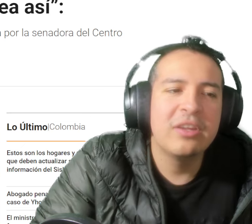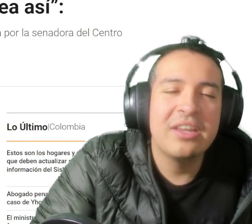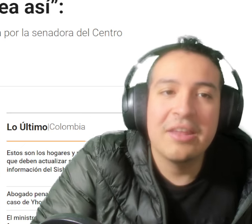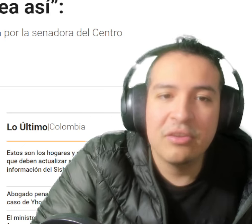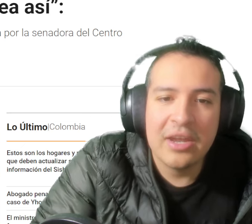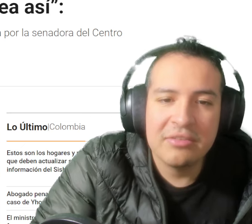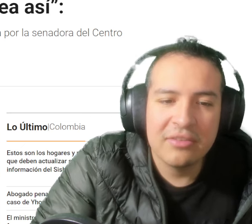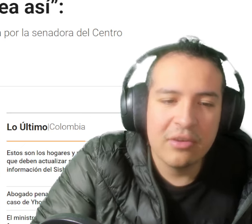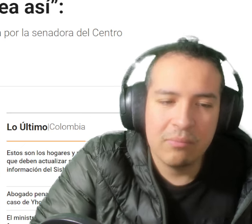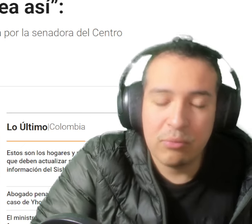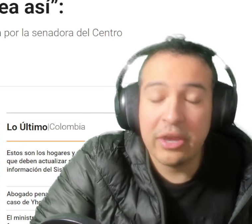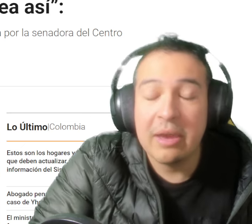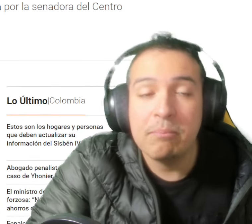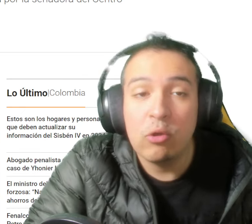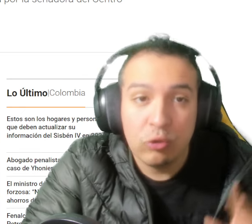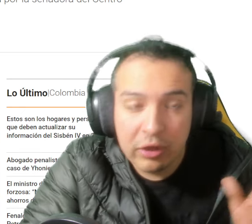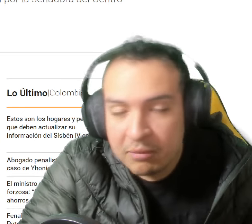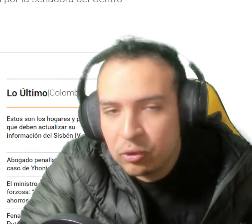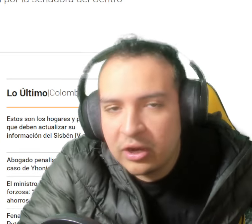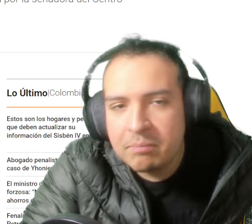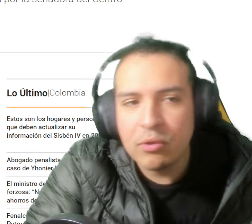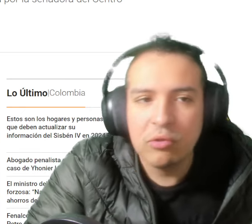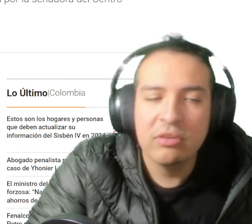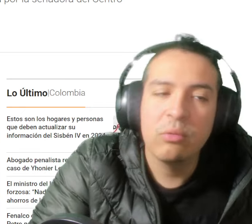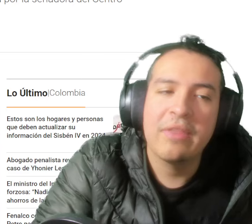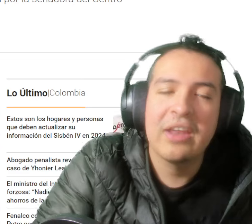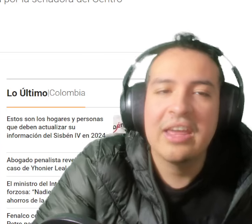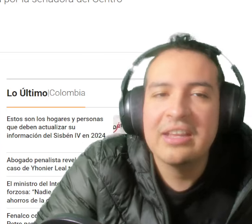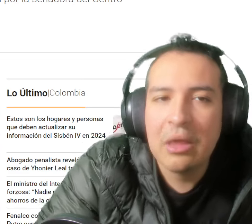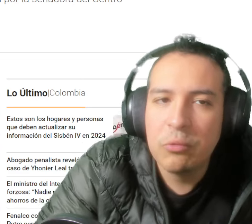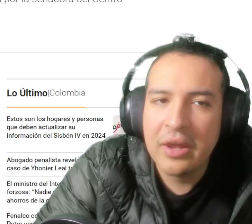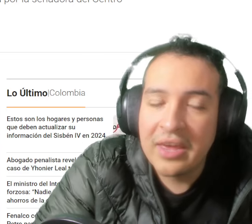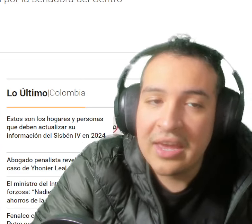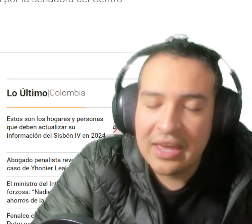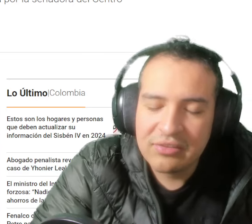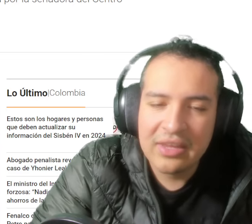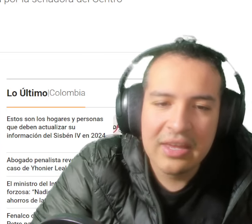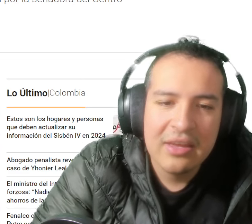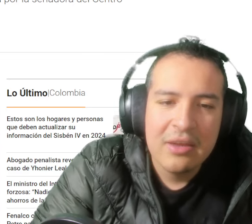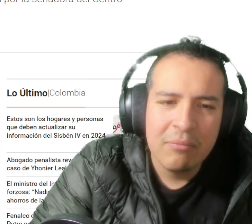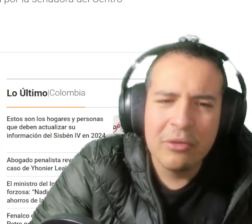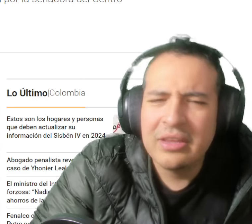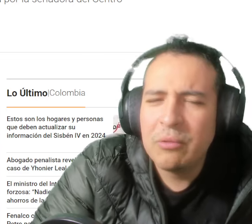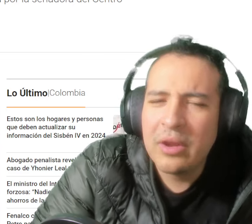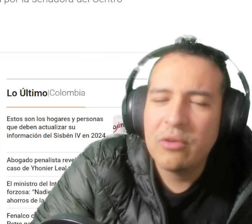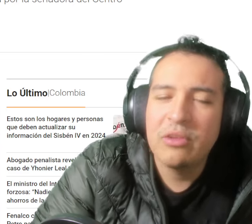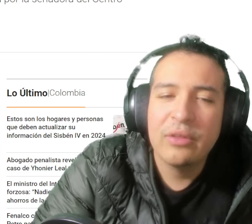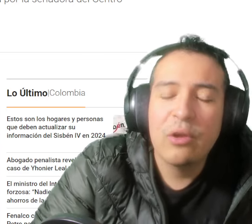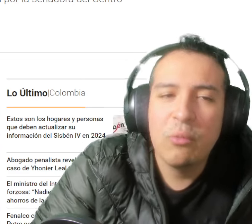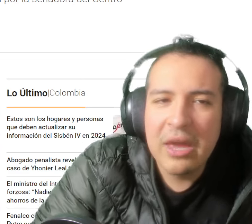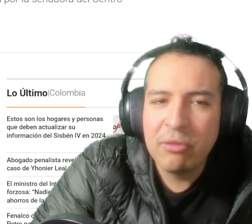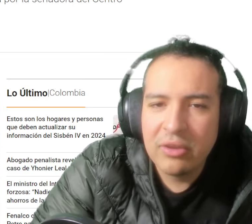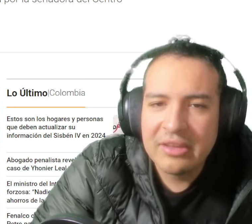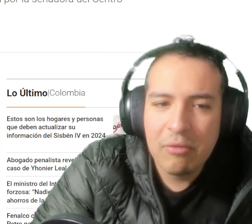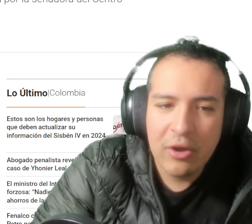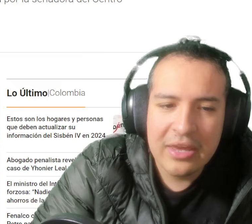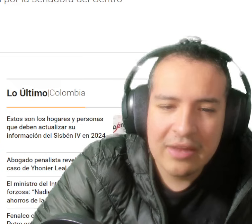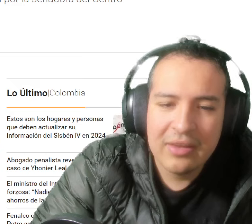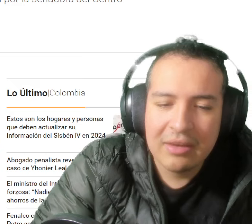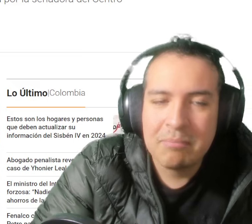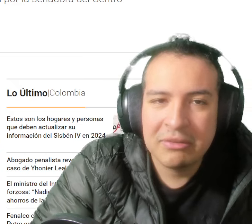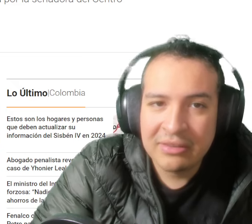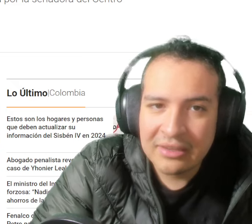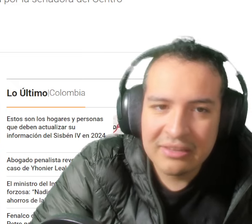una excusa de nacionalización por ejemplo otro ejemplo que les pongo es durante la dictadura de este bueno dictadura no durante el gobierno de Salvador